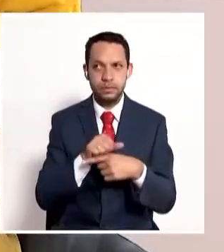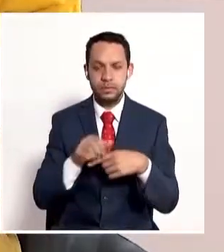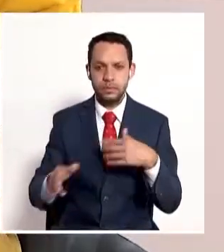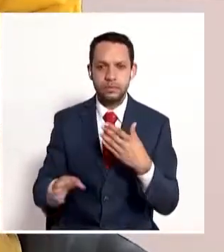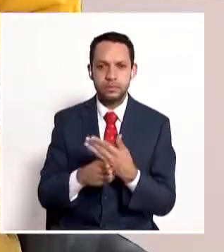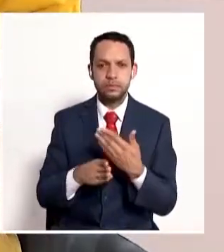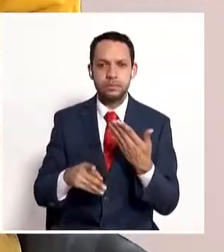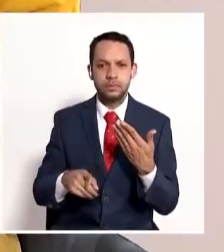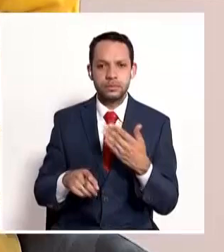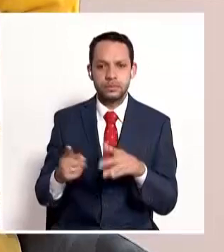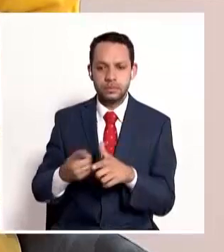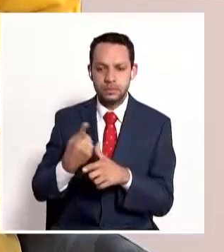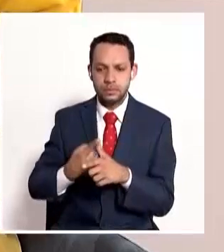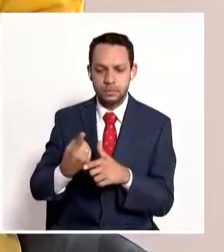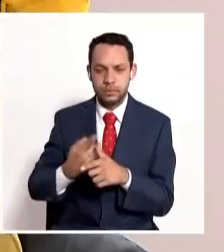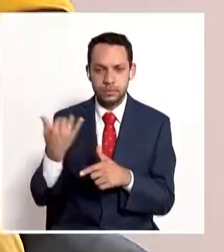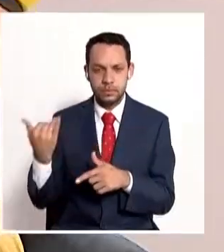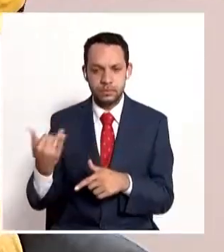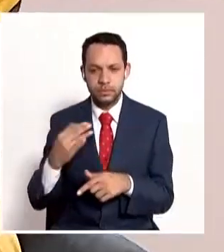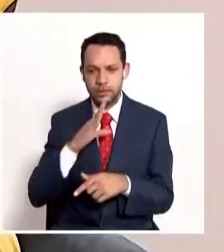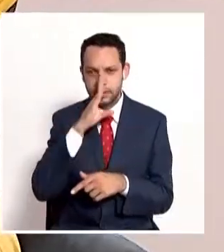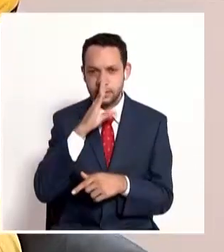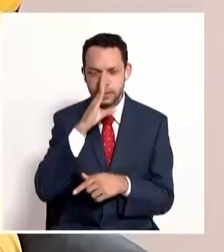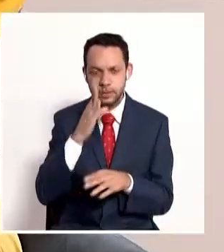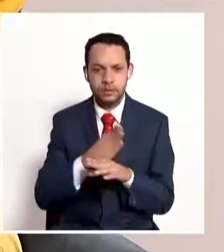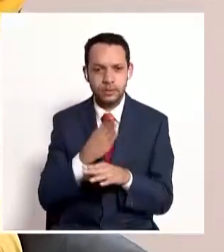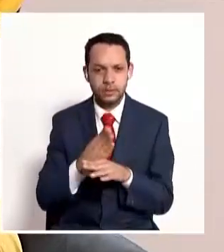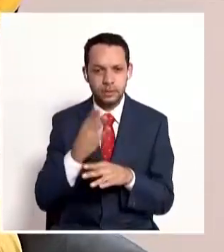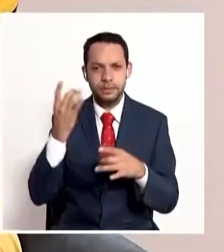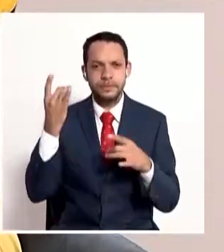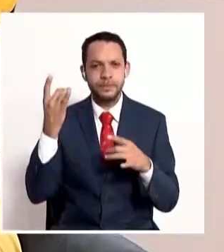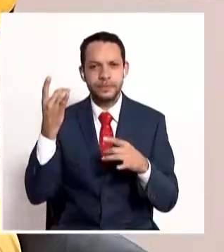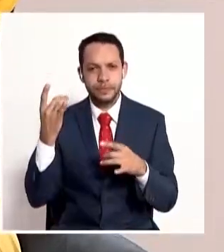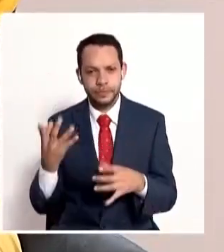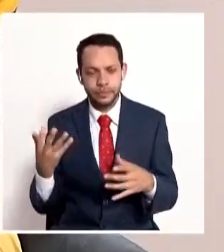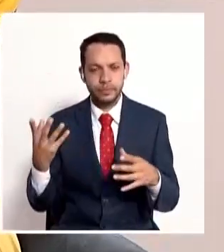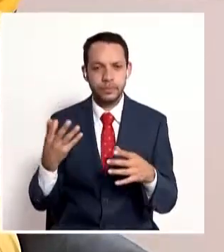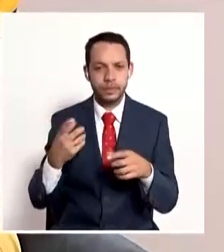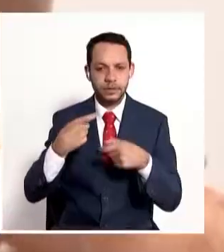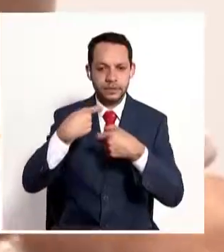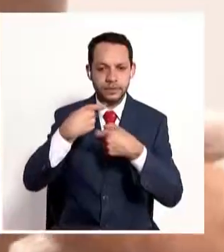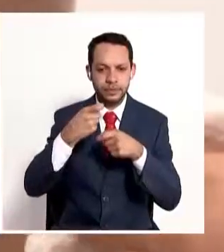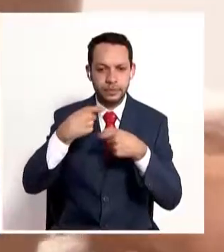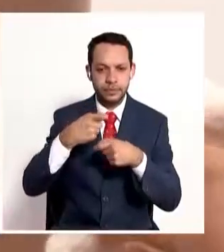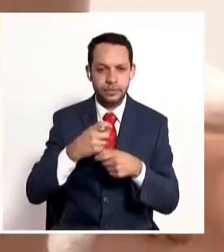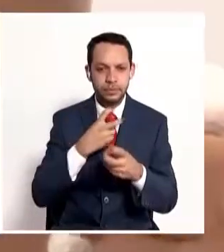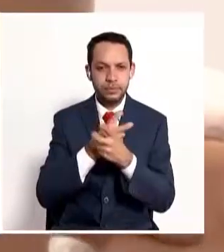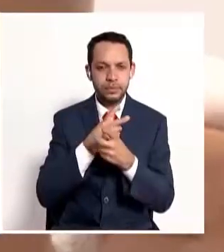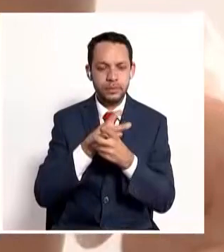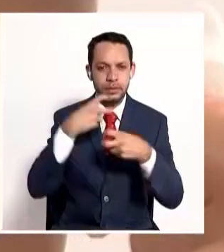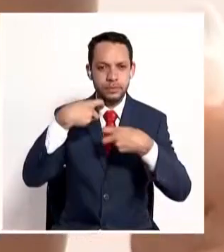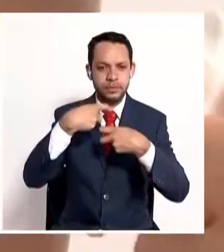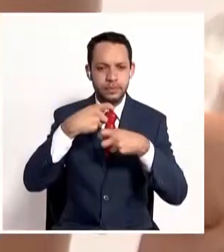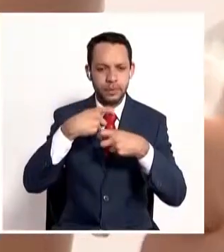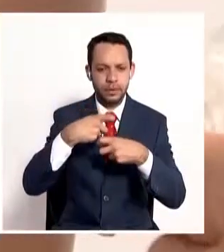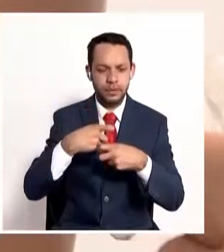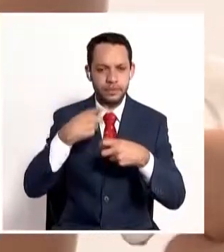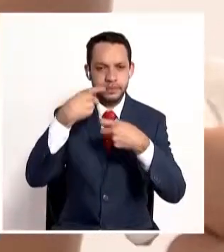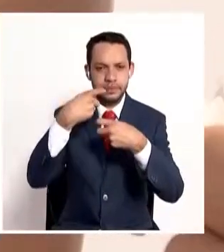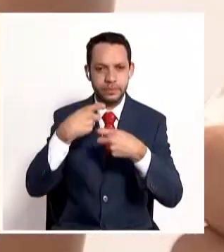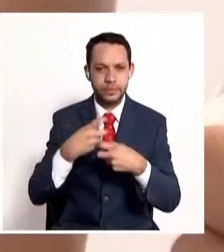acá tenemos una causa de dolores y es cuando estos discos intervertebrales empiezan a tener